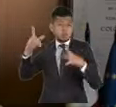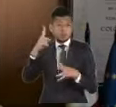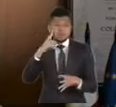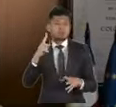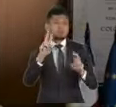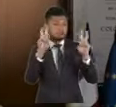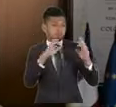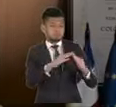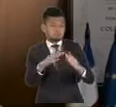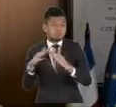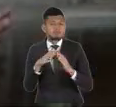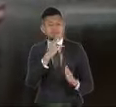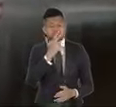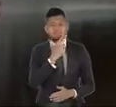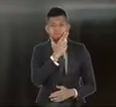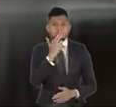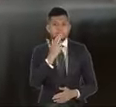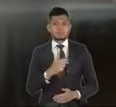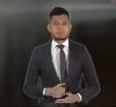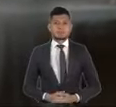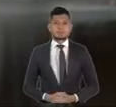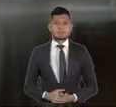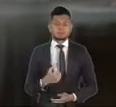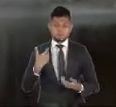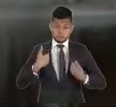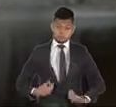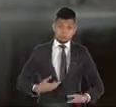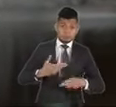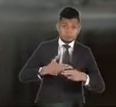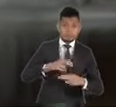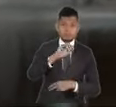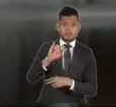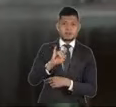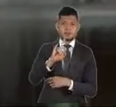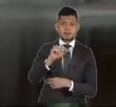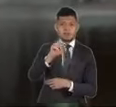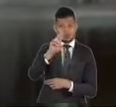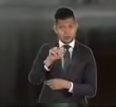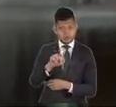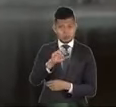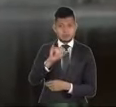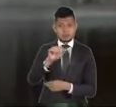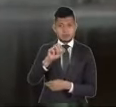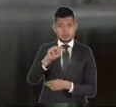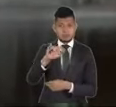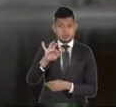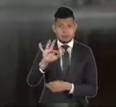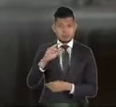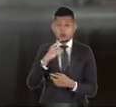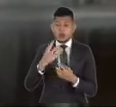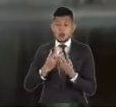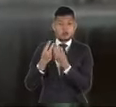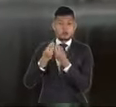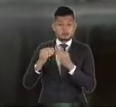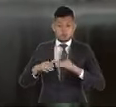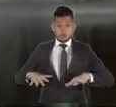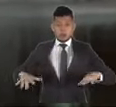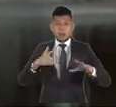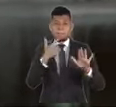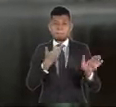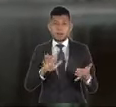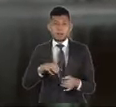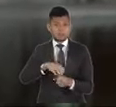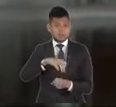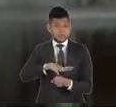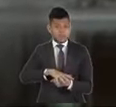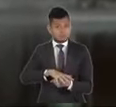hábitat. Mi nombre es Julián Yamit Lemus, soy del Consejo Territorial de Planeación